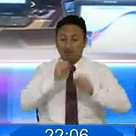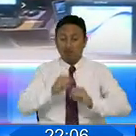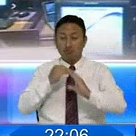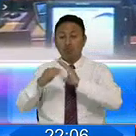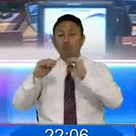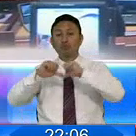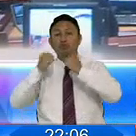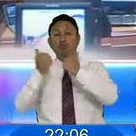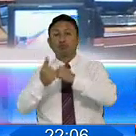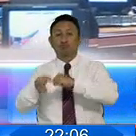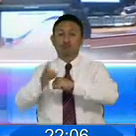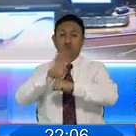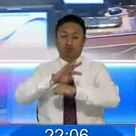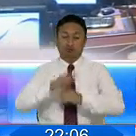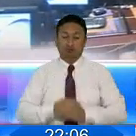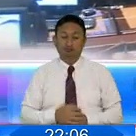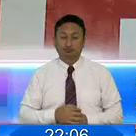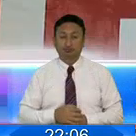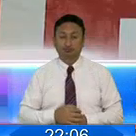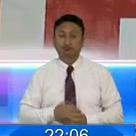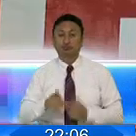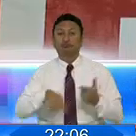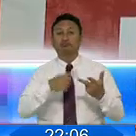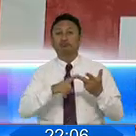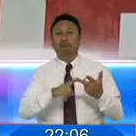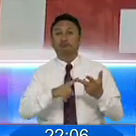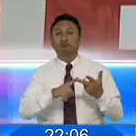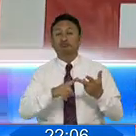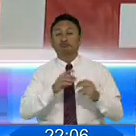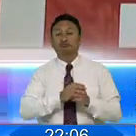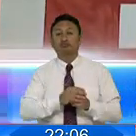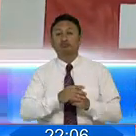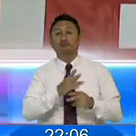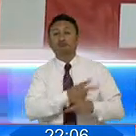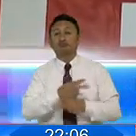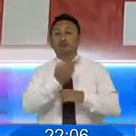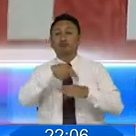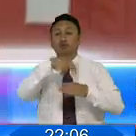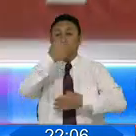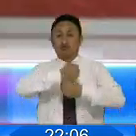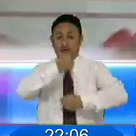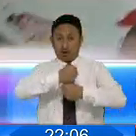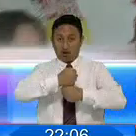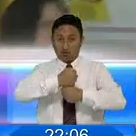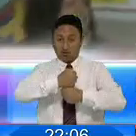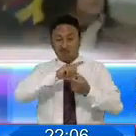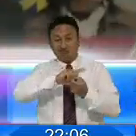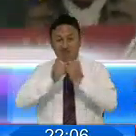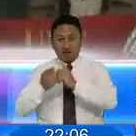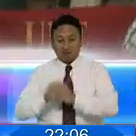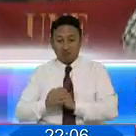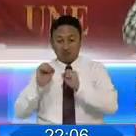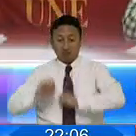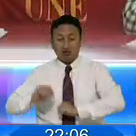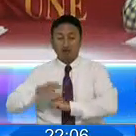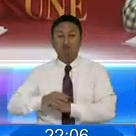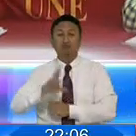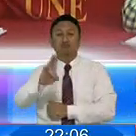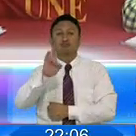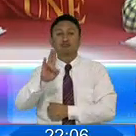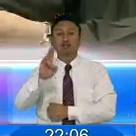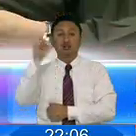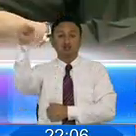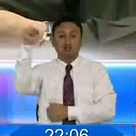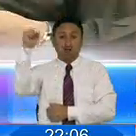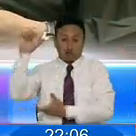la asamblea nacional en los próximos días la reestructuración del consejo nacional del trabajo para lograr la representación de las siete centrales sindicales